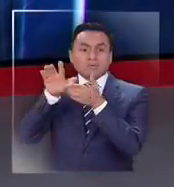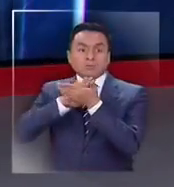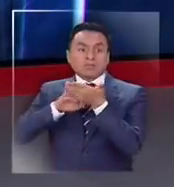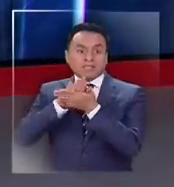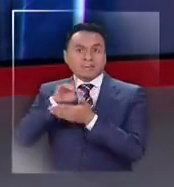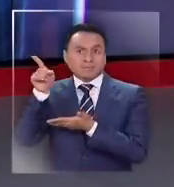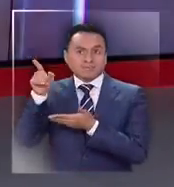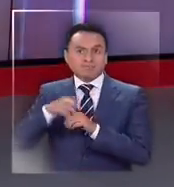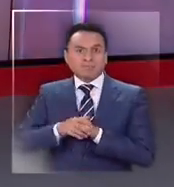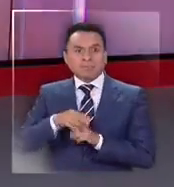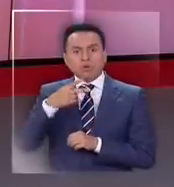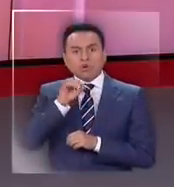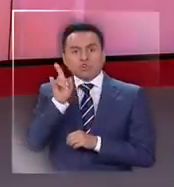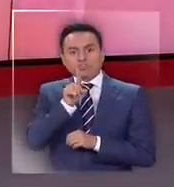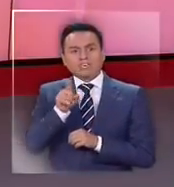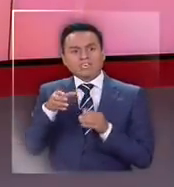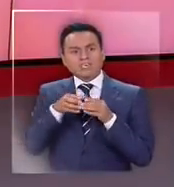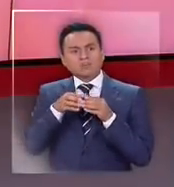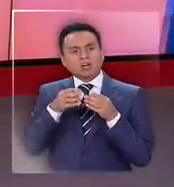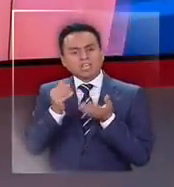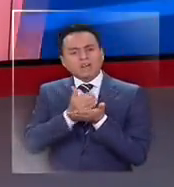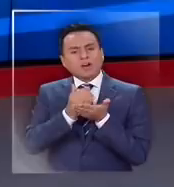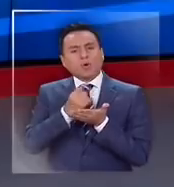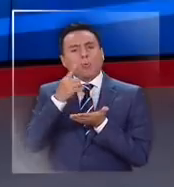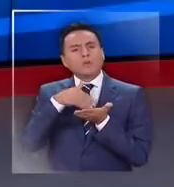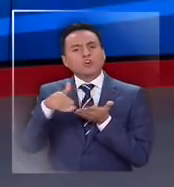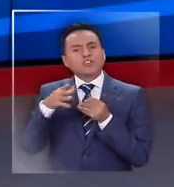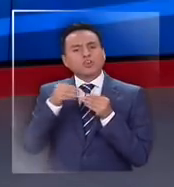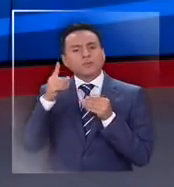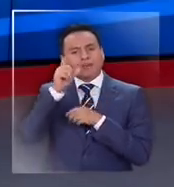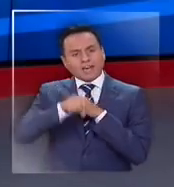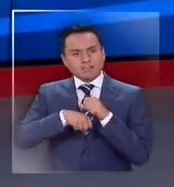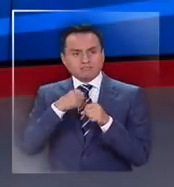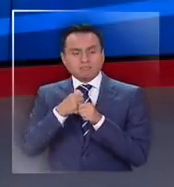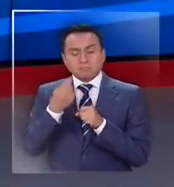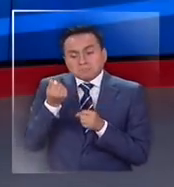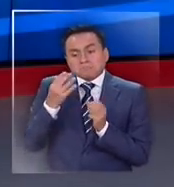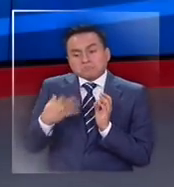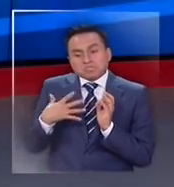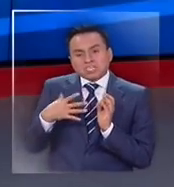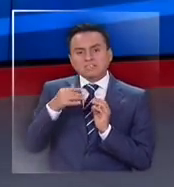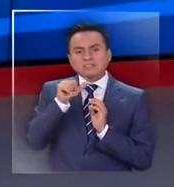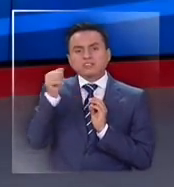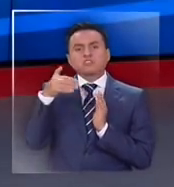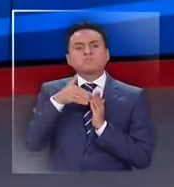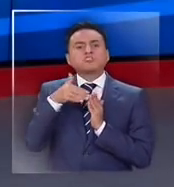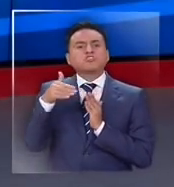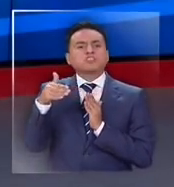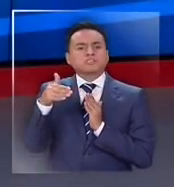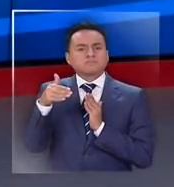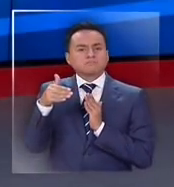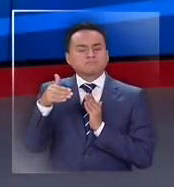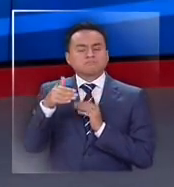ejemplo, Hoyos y su equipo ganaba cerca de $1 millón por año, una cifra importante, 600 millones.